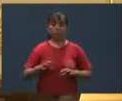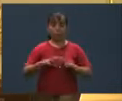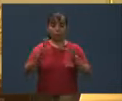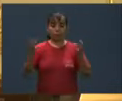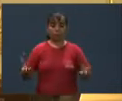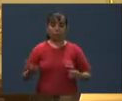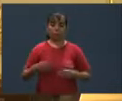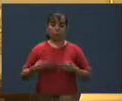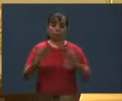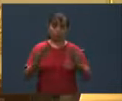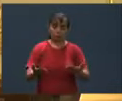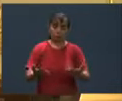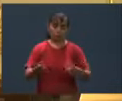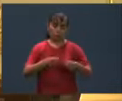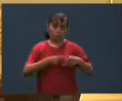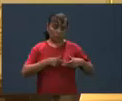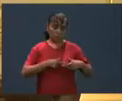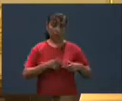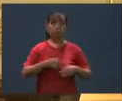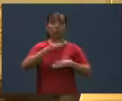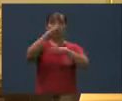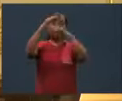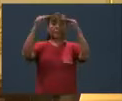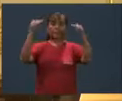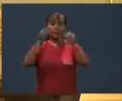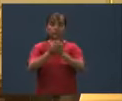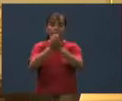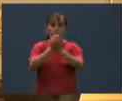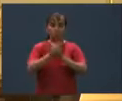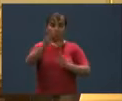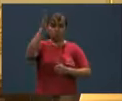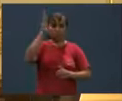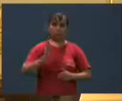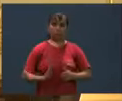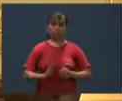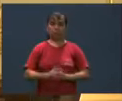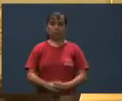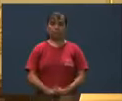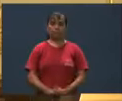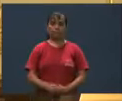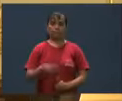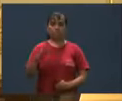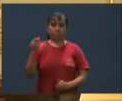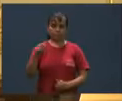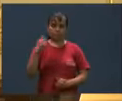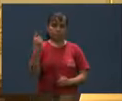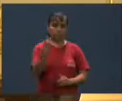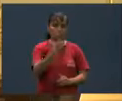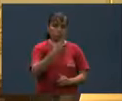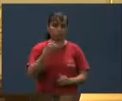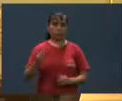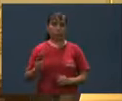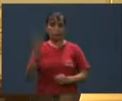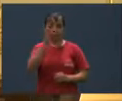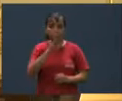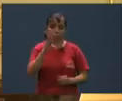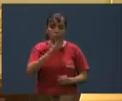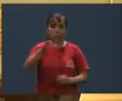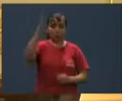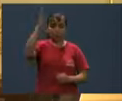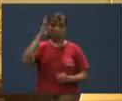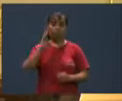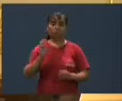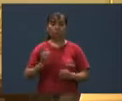a poner su corazón en el cielo, roguemos al Señor. para que todos los que buscan a Dios y anhelan una